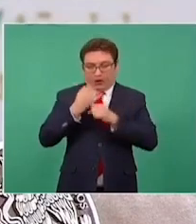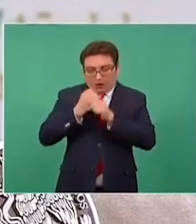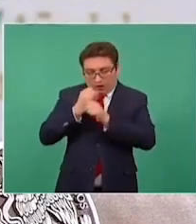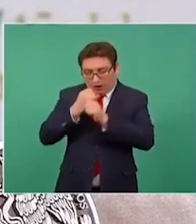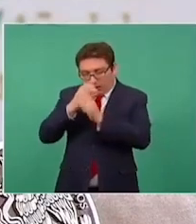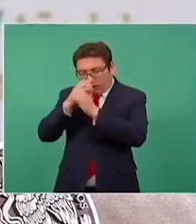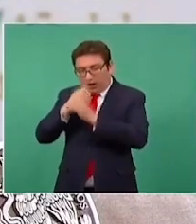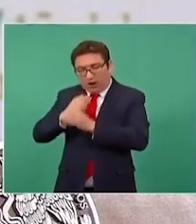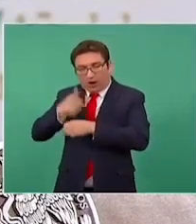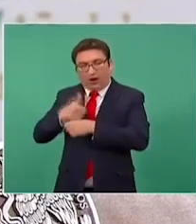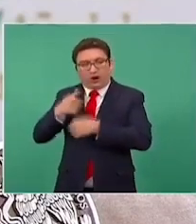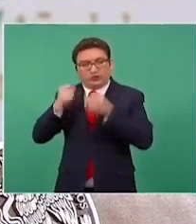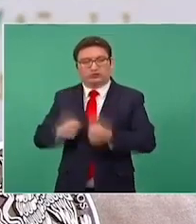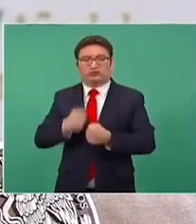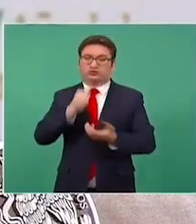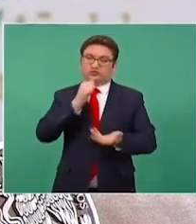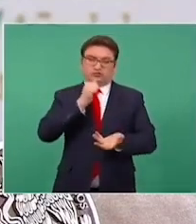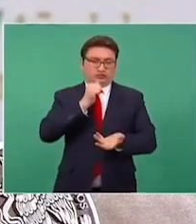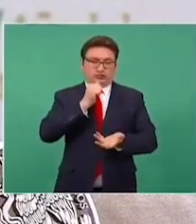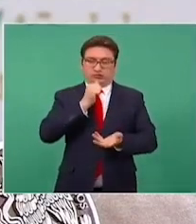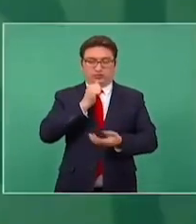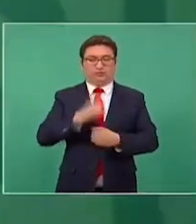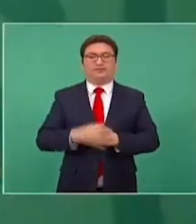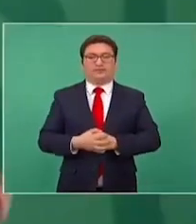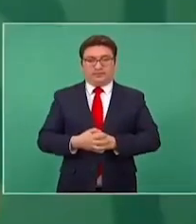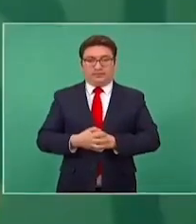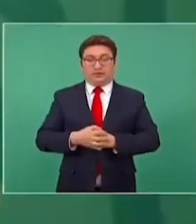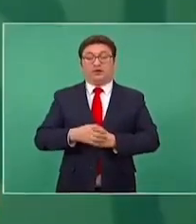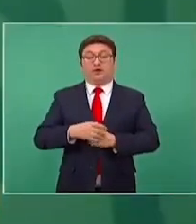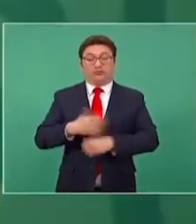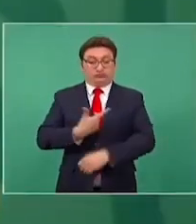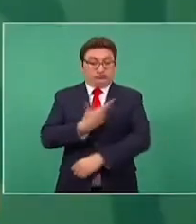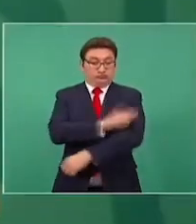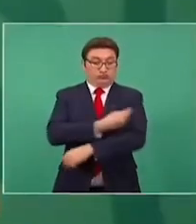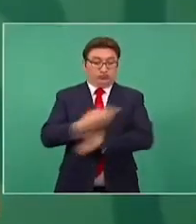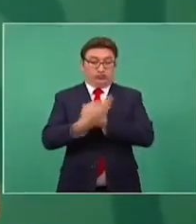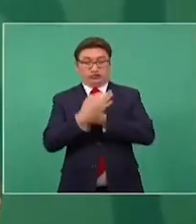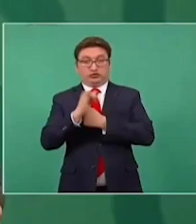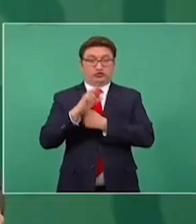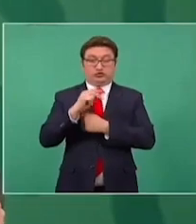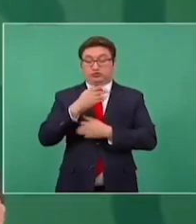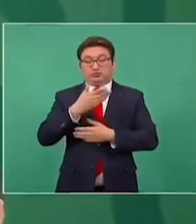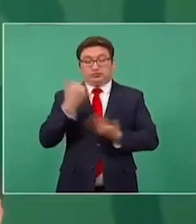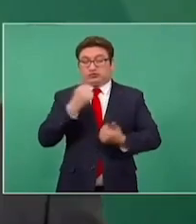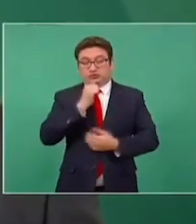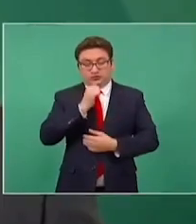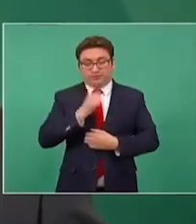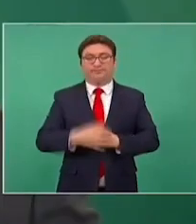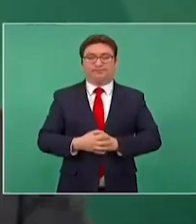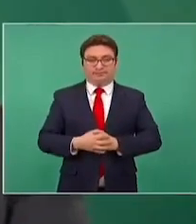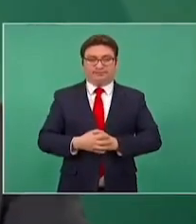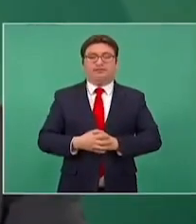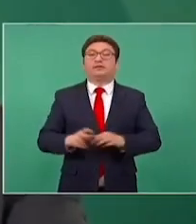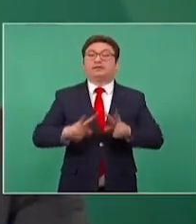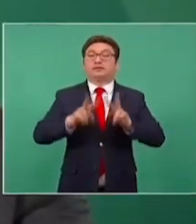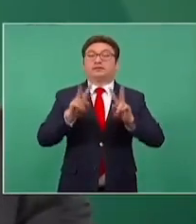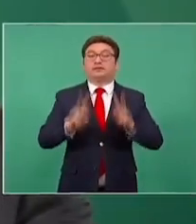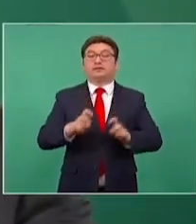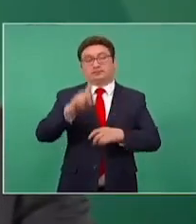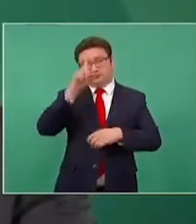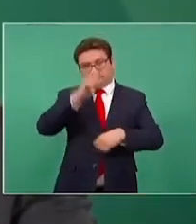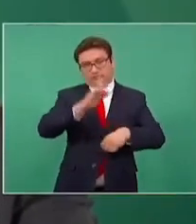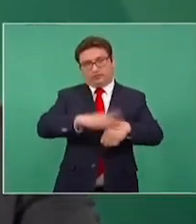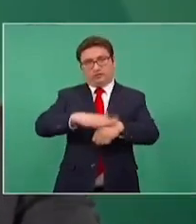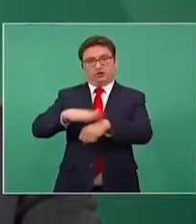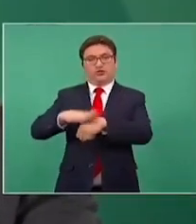no tomará restricciones extra, es más, no se toma ninguna, y además a los viajes nacionales seguirá como hasta este momento y la